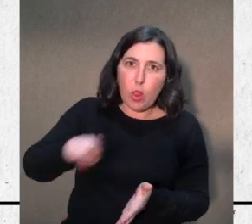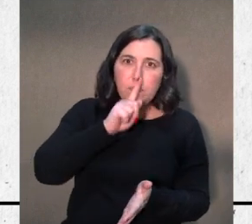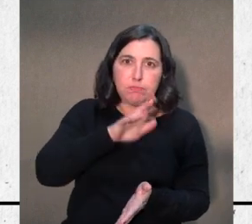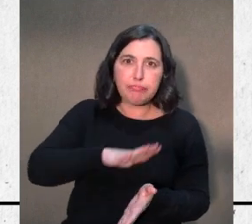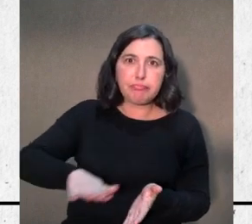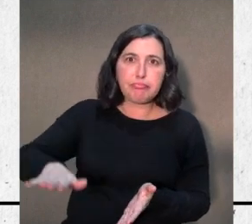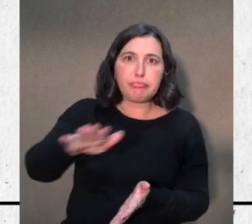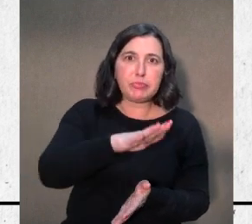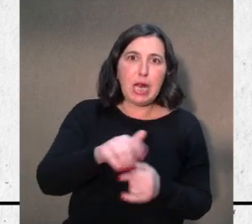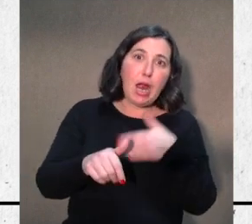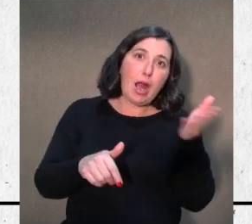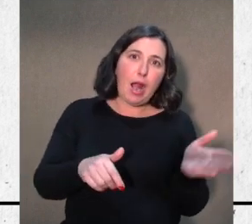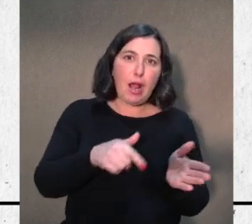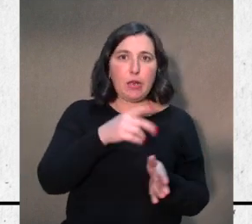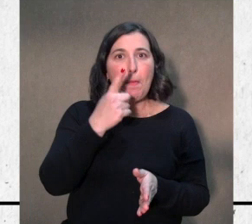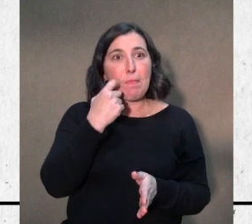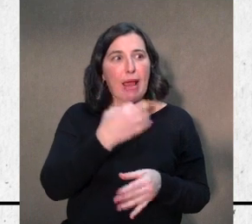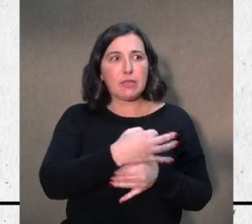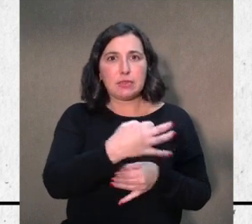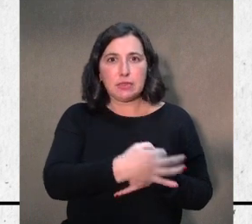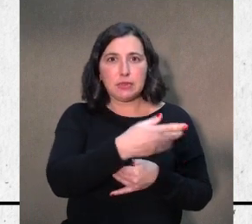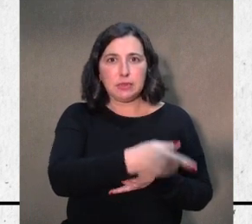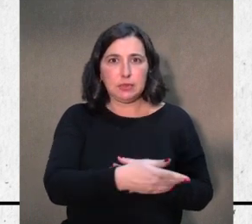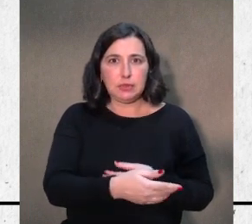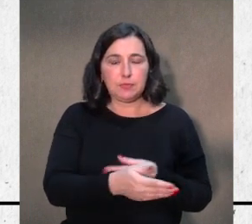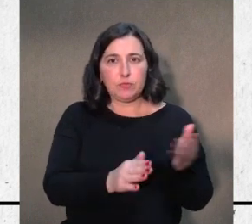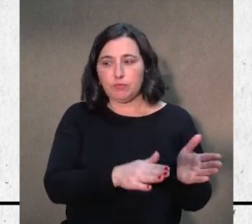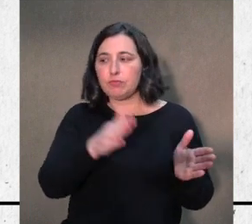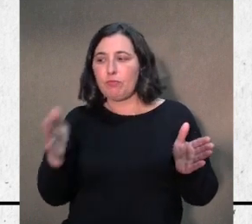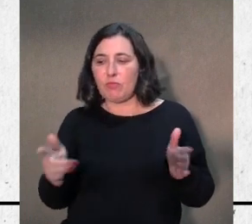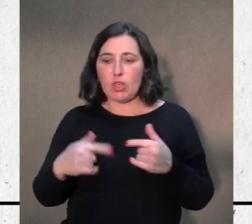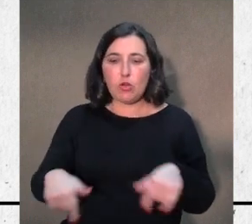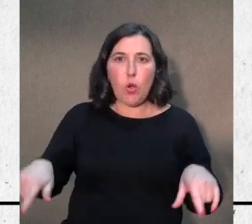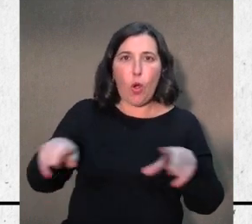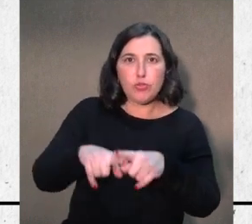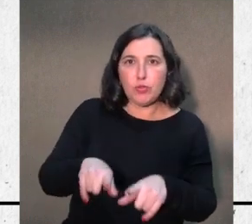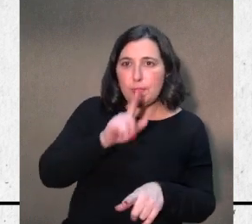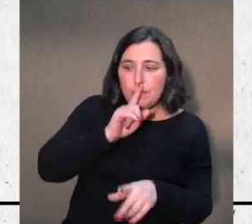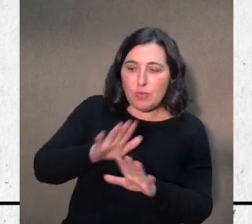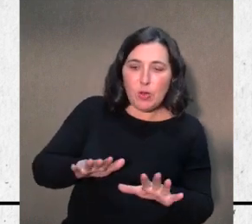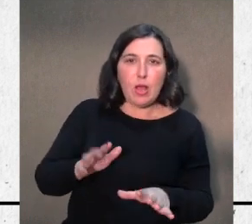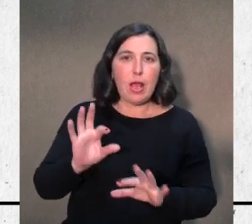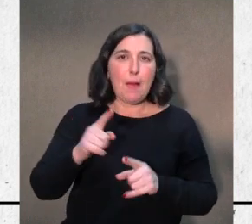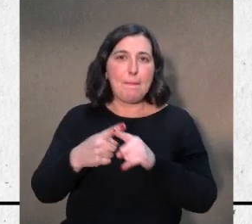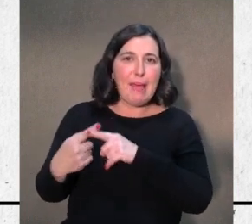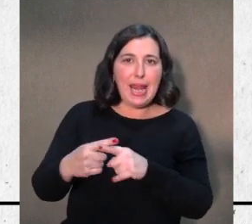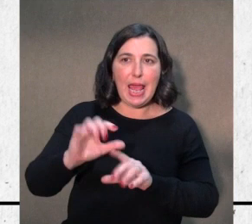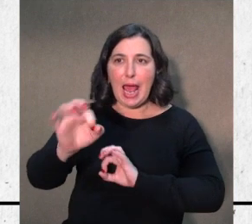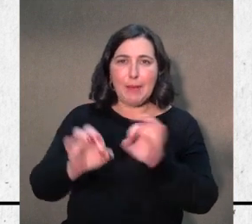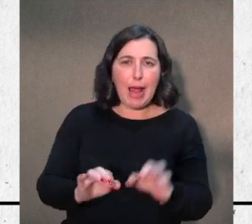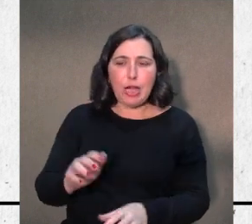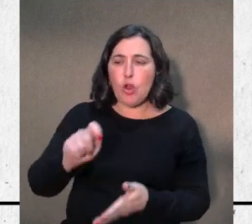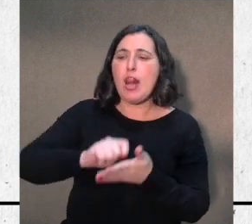bueno, eso de las peleas entre hermanos, que me robaste los lápices, que dame esto, que... todo en silencio porque mi padre estaba dando